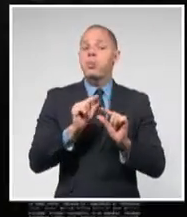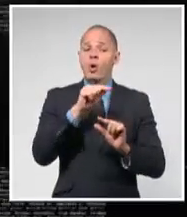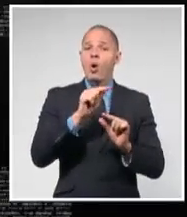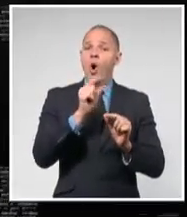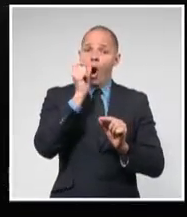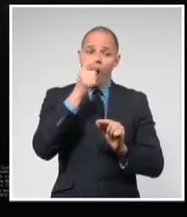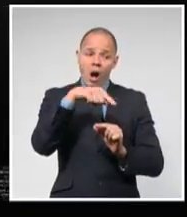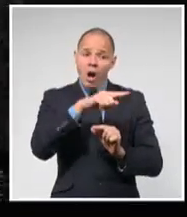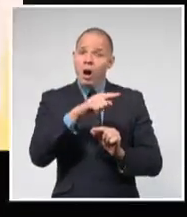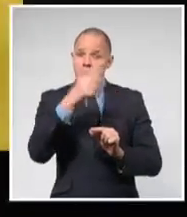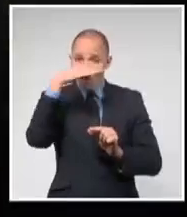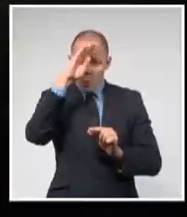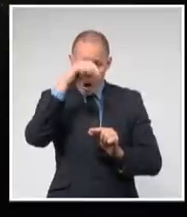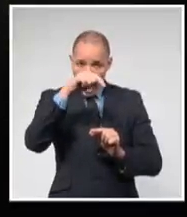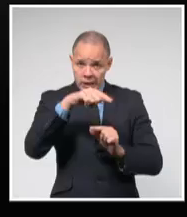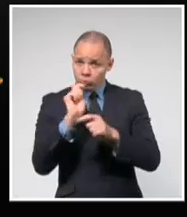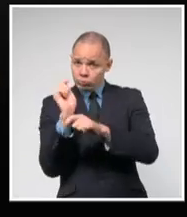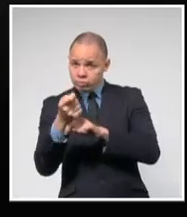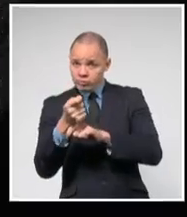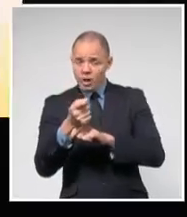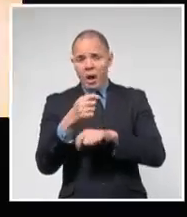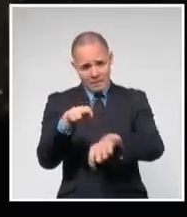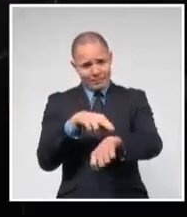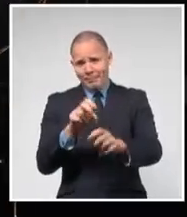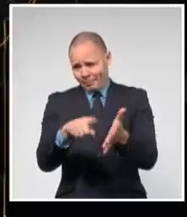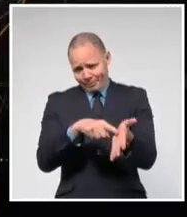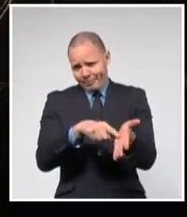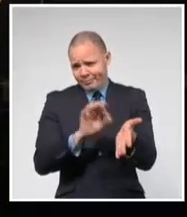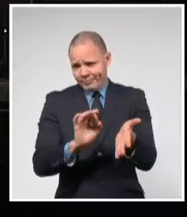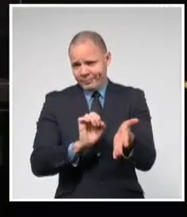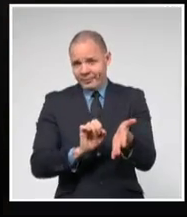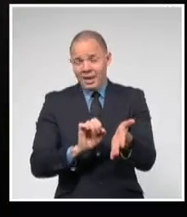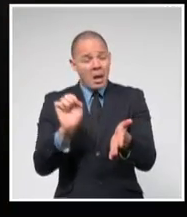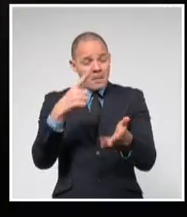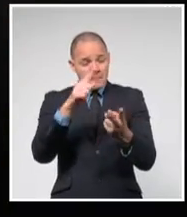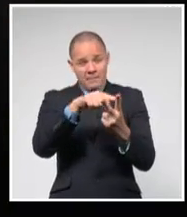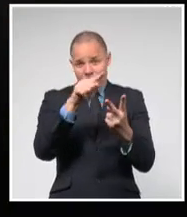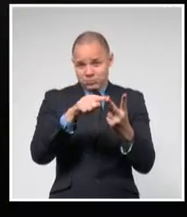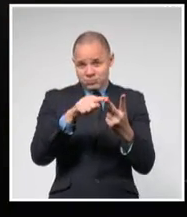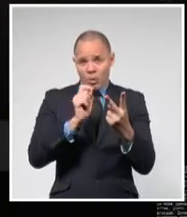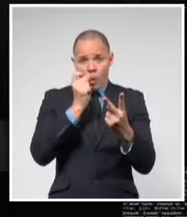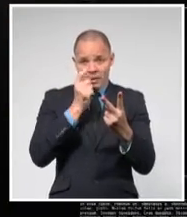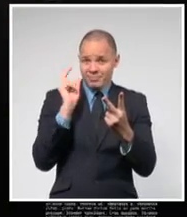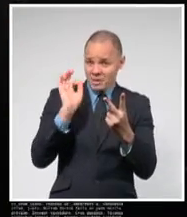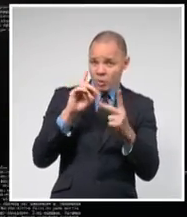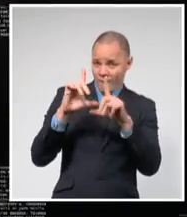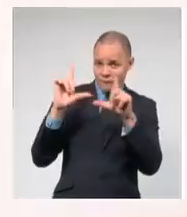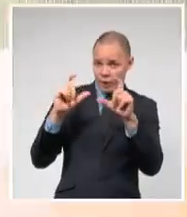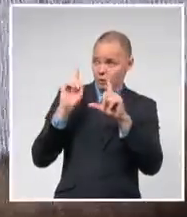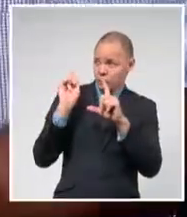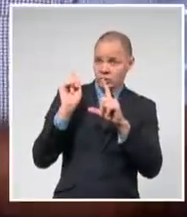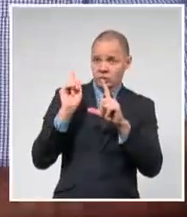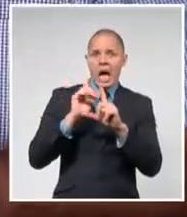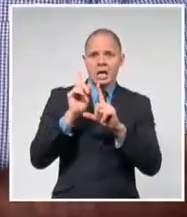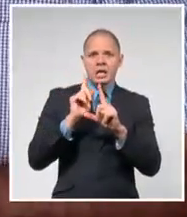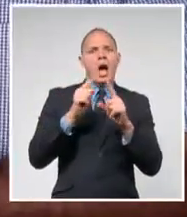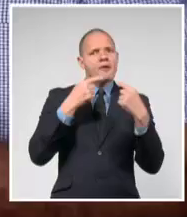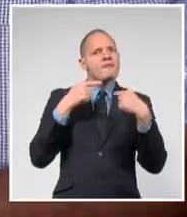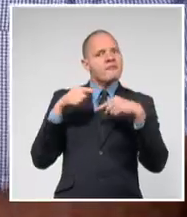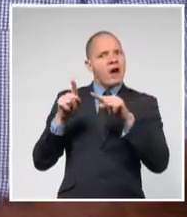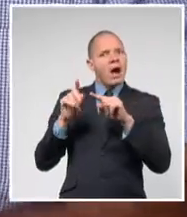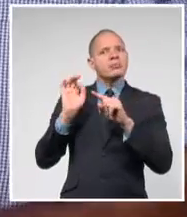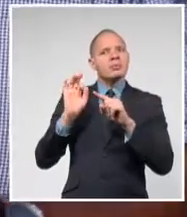blancos por supuesto, y los pioneros son Rafael Almeida y Armando Marsanz, en equipos de las grandes ligas. Y comienza